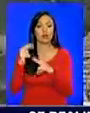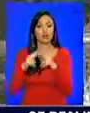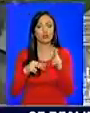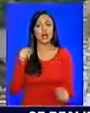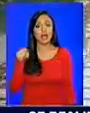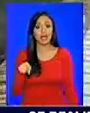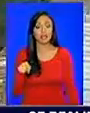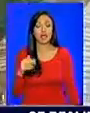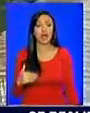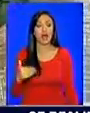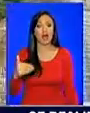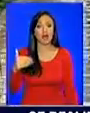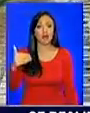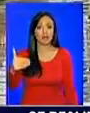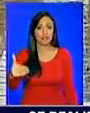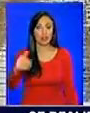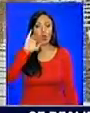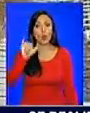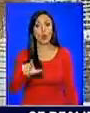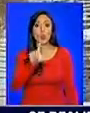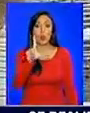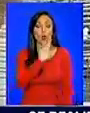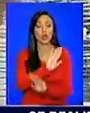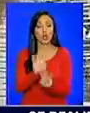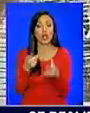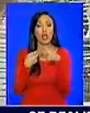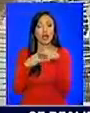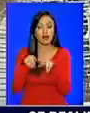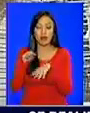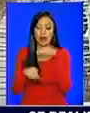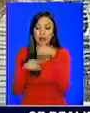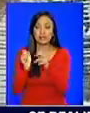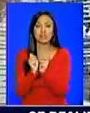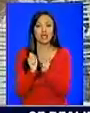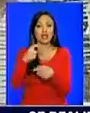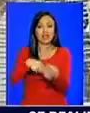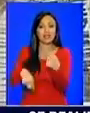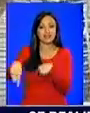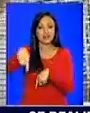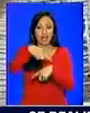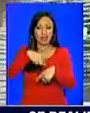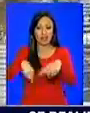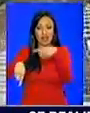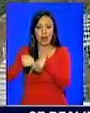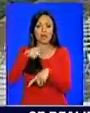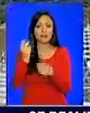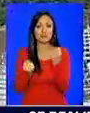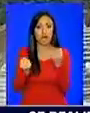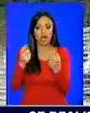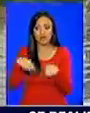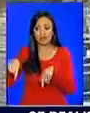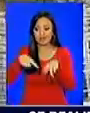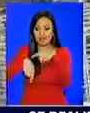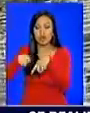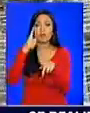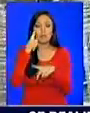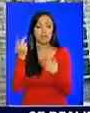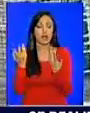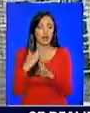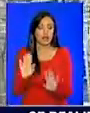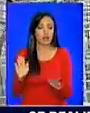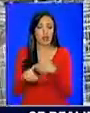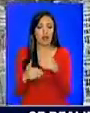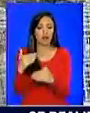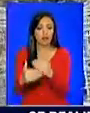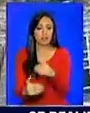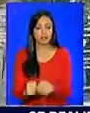con ese avanzar. Y luego en julio ya vamos a empezar todos los intercambiadores para avanzar ya también ese frente de trabajo. El embaulamiento en